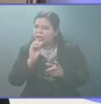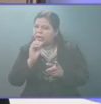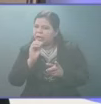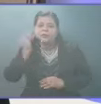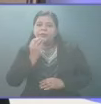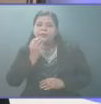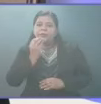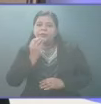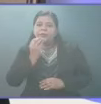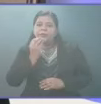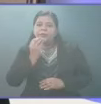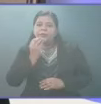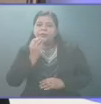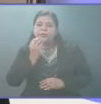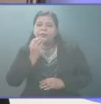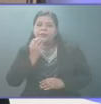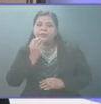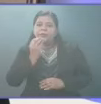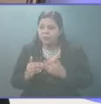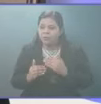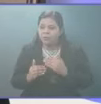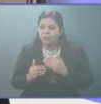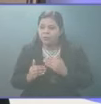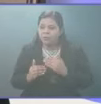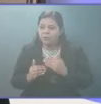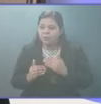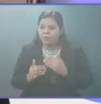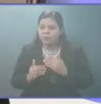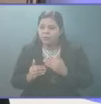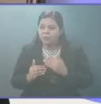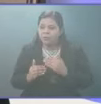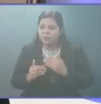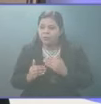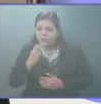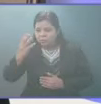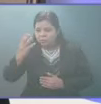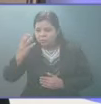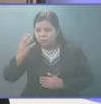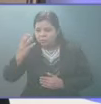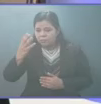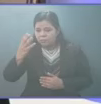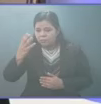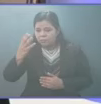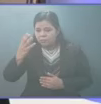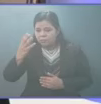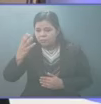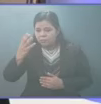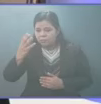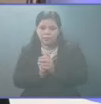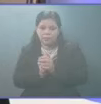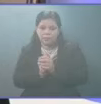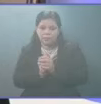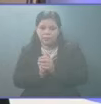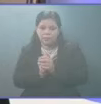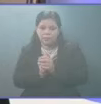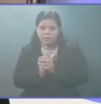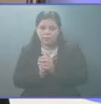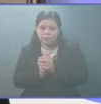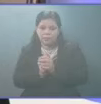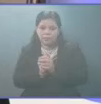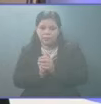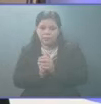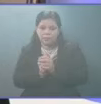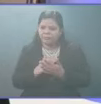que se consideren que tienen un envejecimiento normal del cerebro. En aquellos que tienen problemas de memoria, usted lo